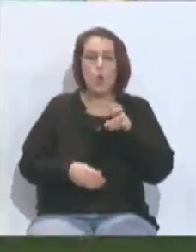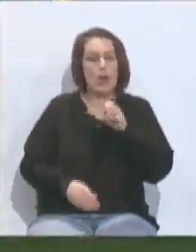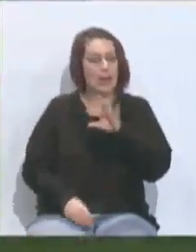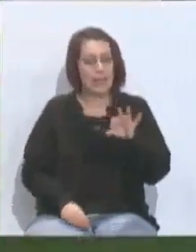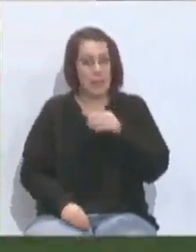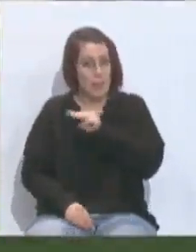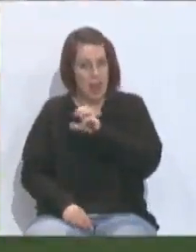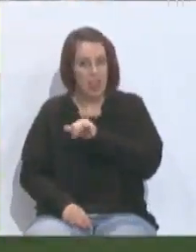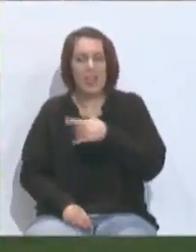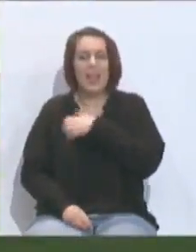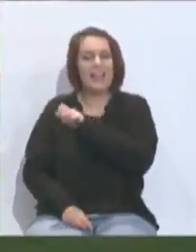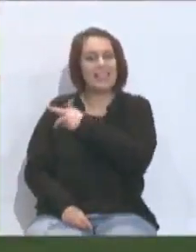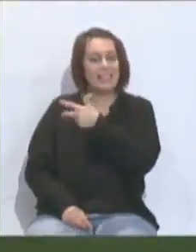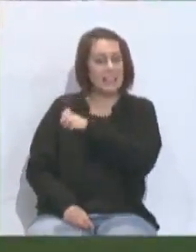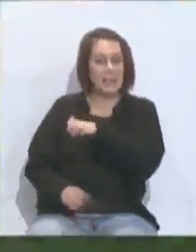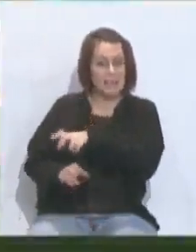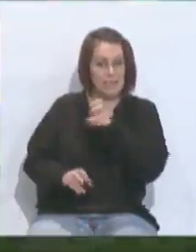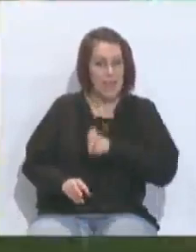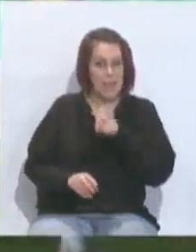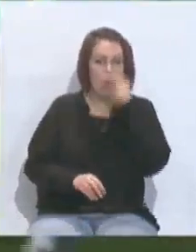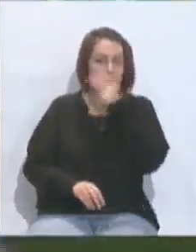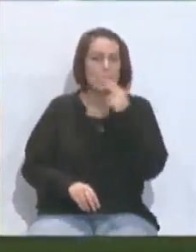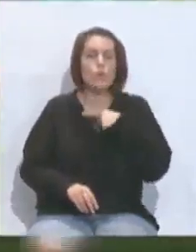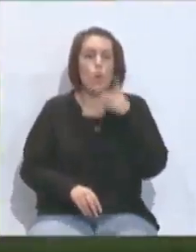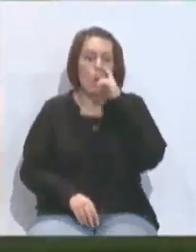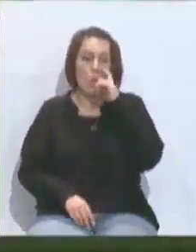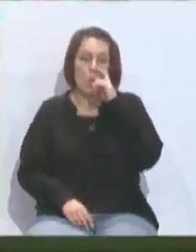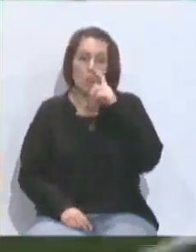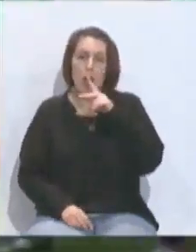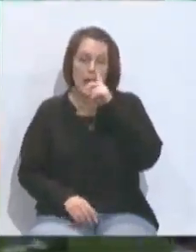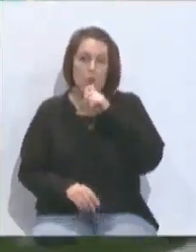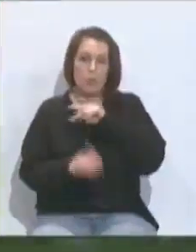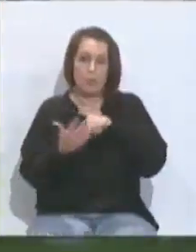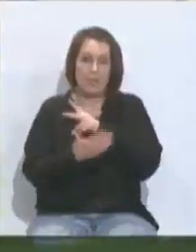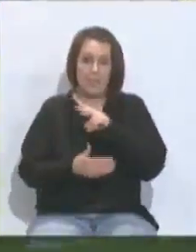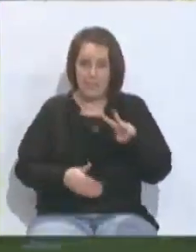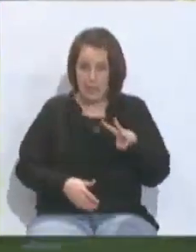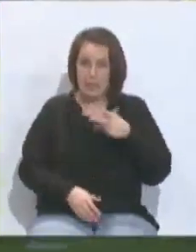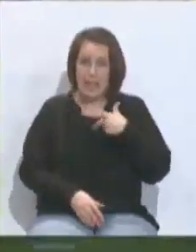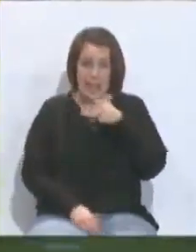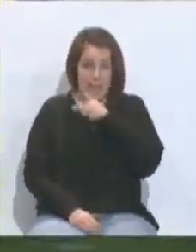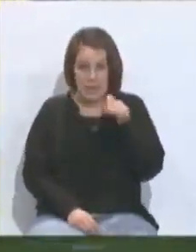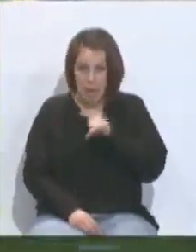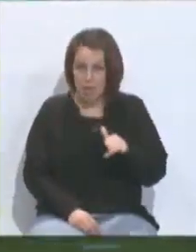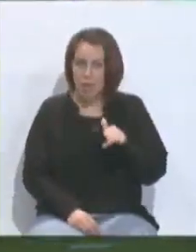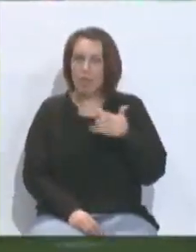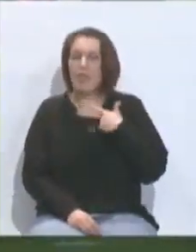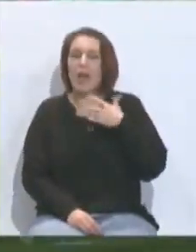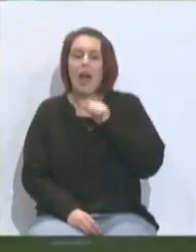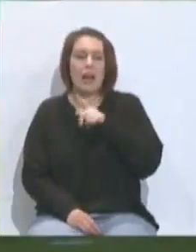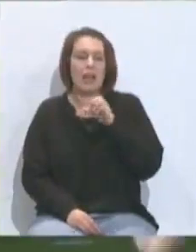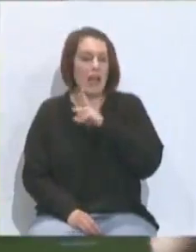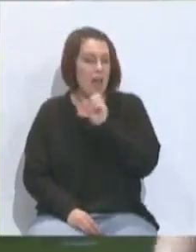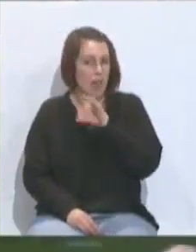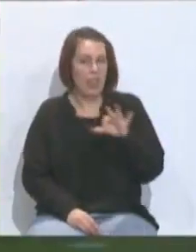de Fútbol y se compromete hasta junio de 2023. Luis Hernández, Rubén Alcaraz, San Emeterio y